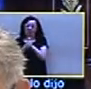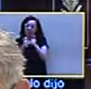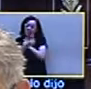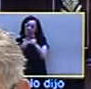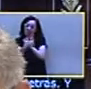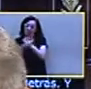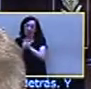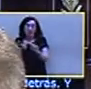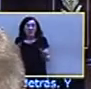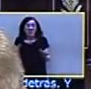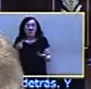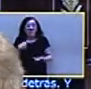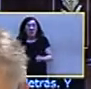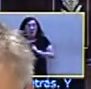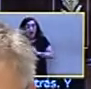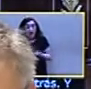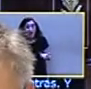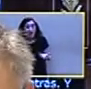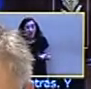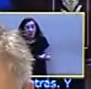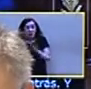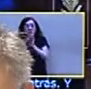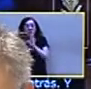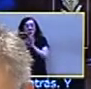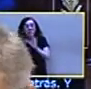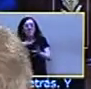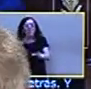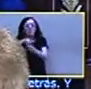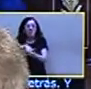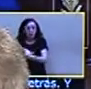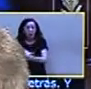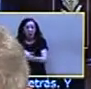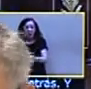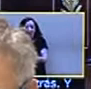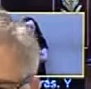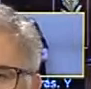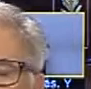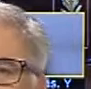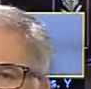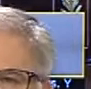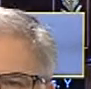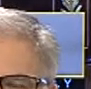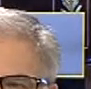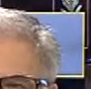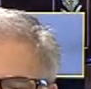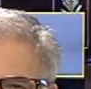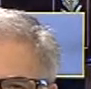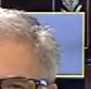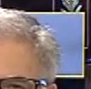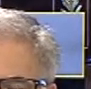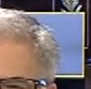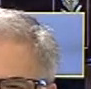un campo de fútbol o en el del barça en el santiago bernabéu caben en por tanto el discurso es de una